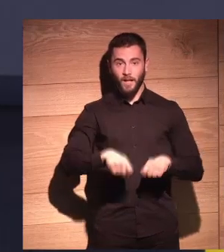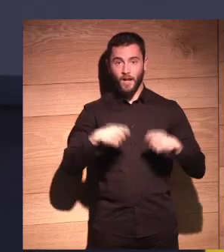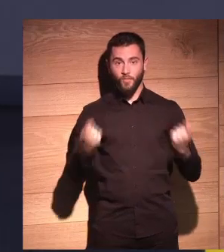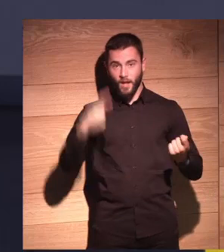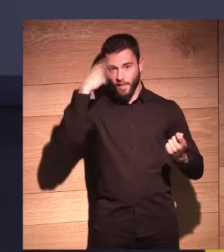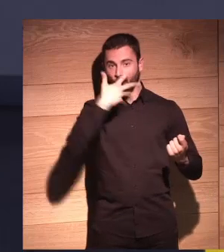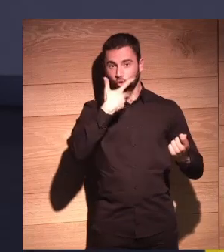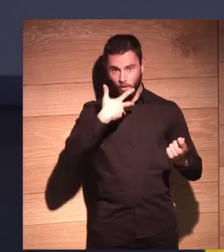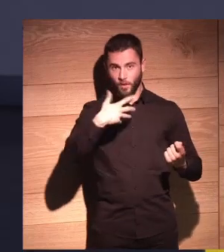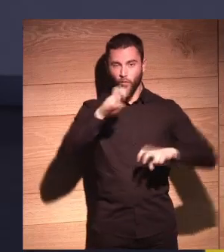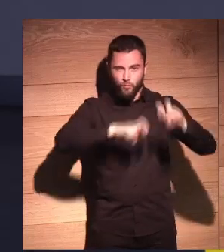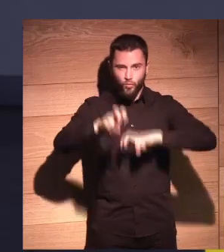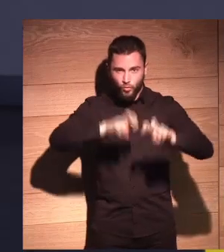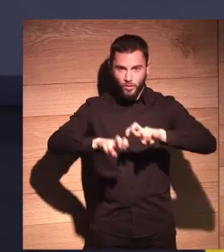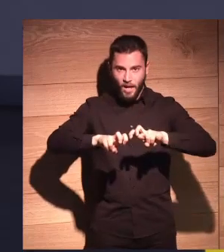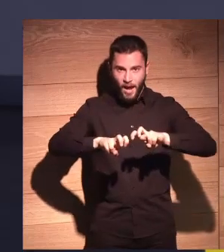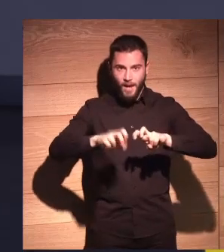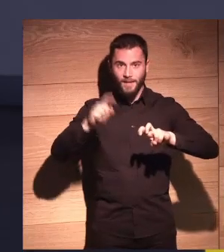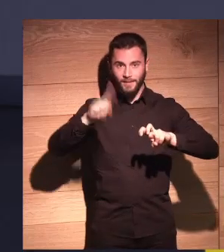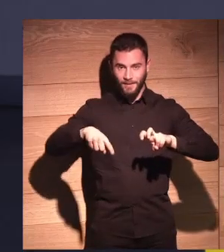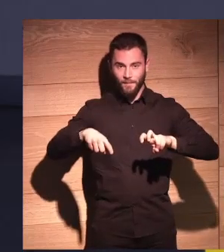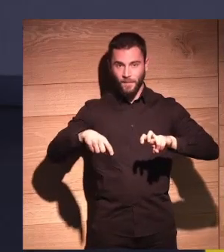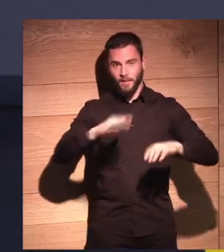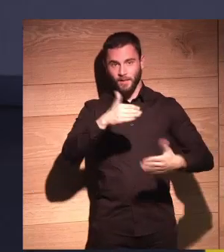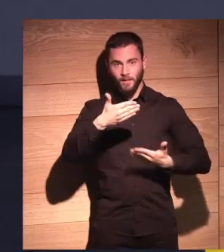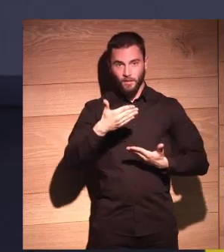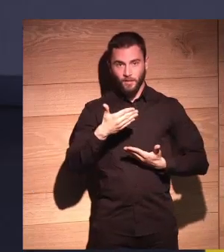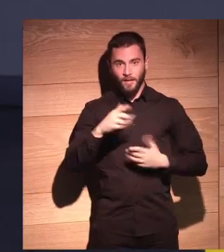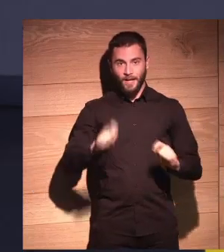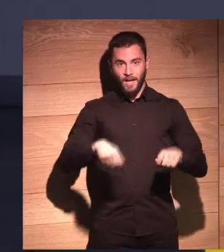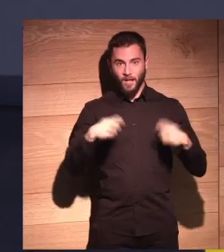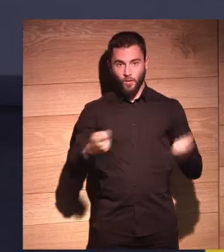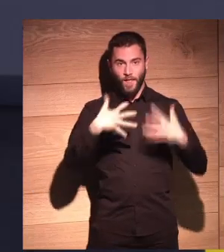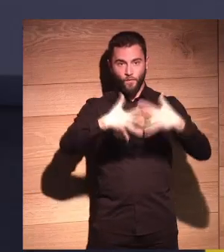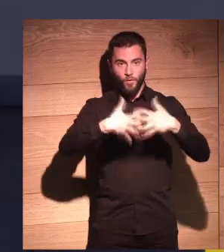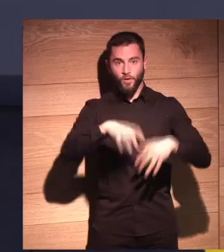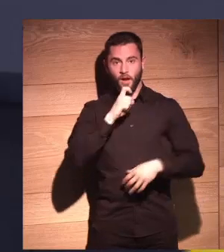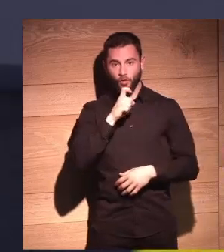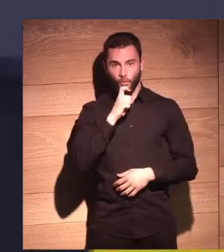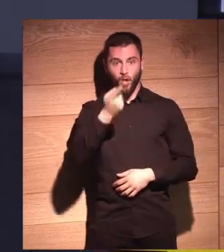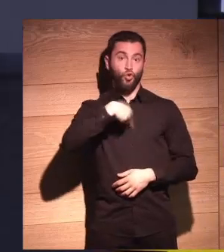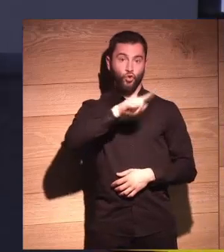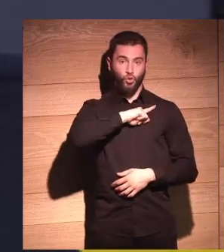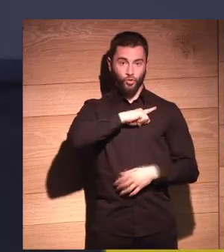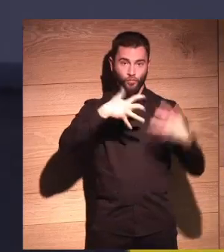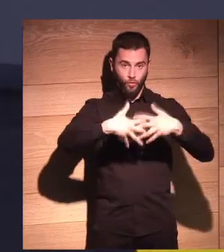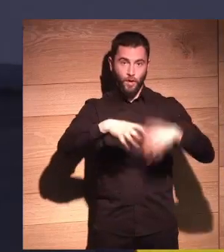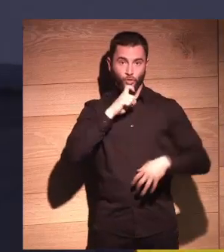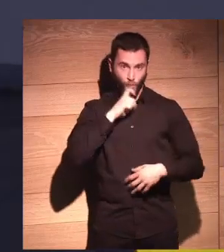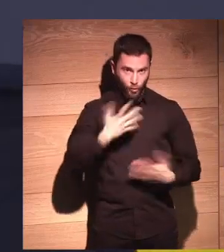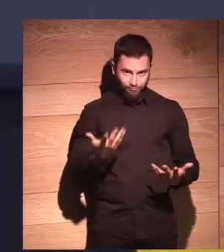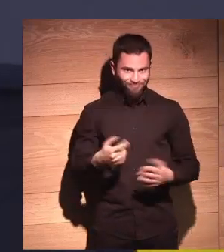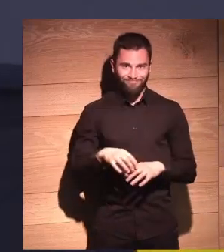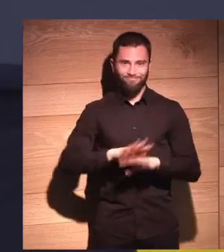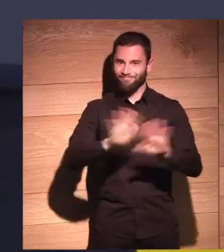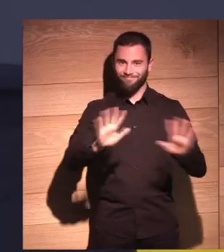el conocimiento, sino que nos dice cómo funciona la naturaleza, pero también cómo funcionamos en nosotros mismos. Eso